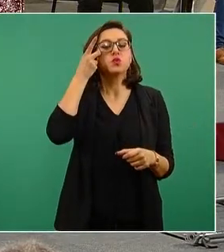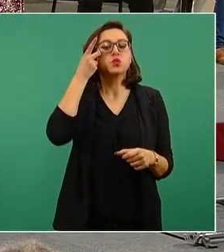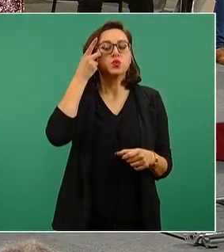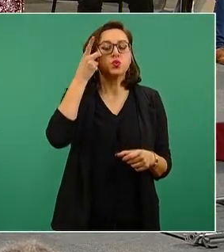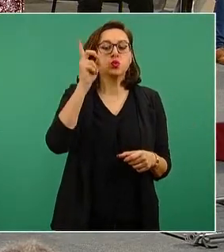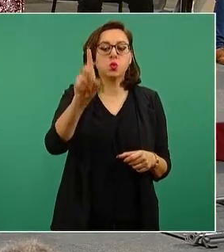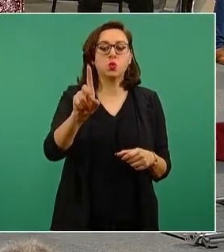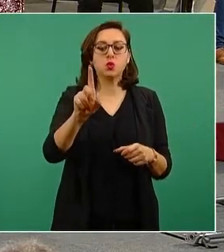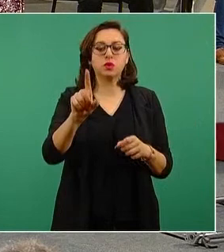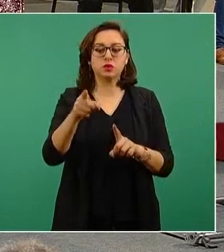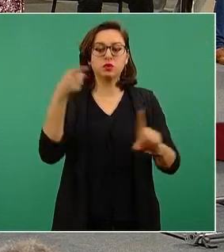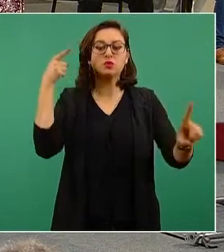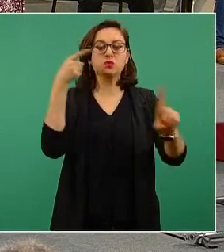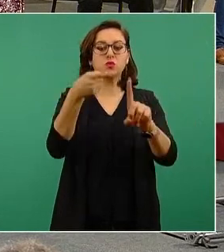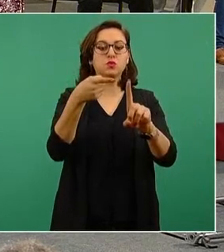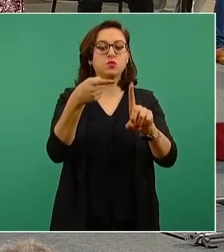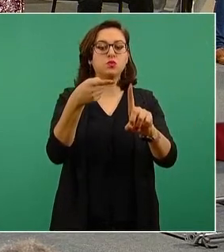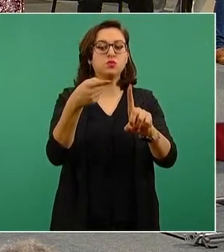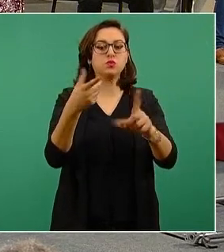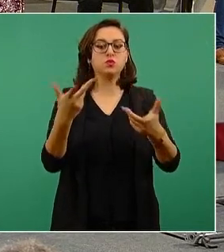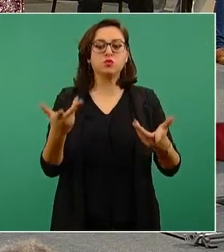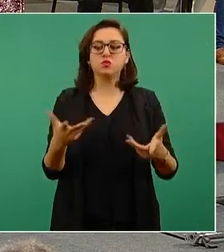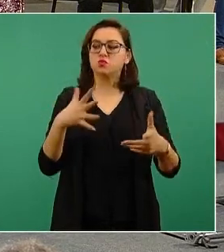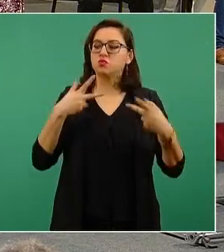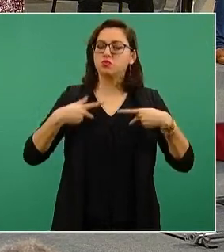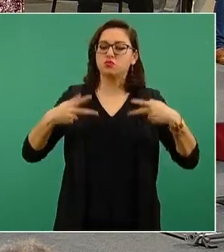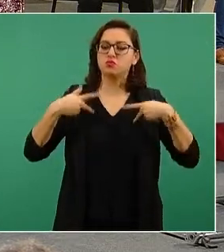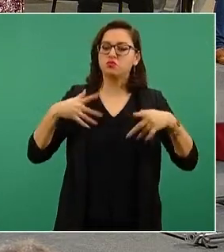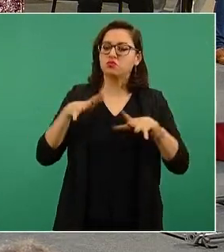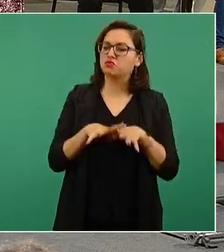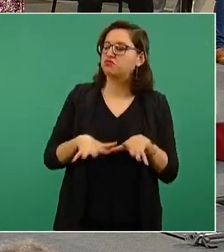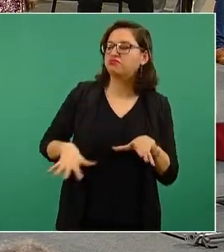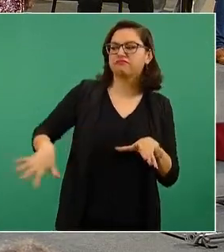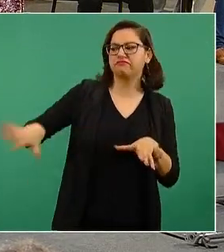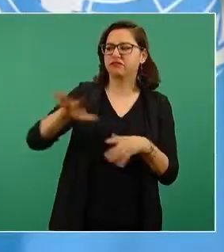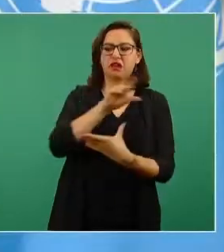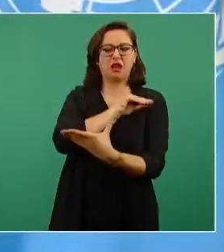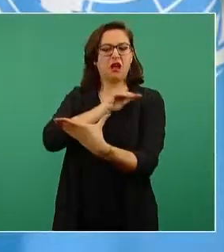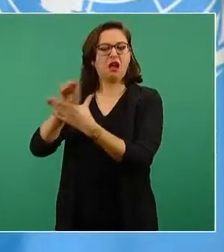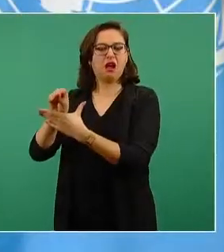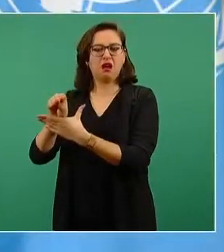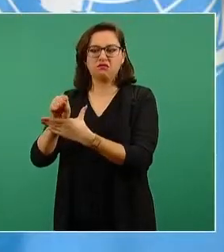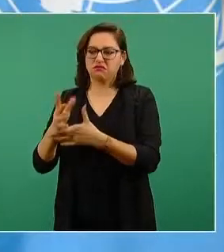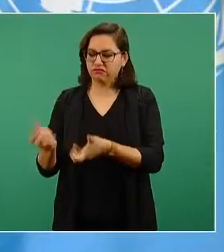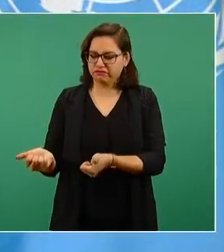y con una política antipopular y entreguista,